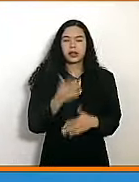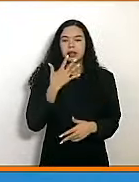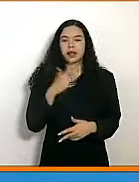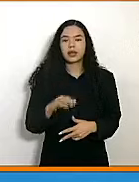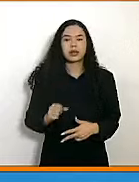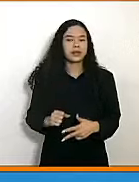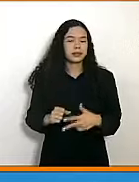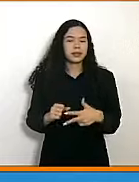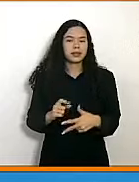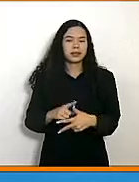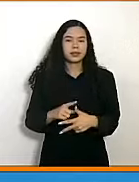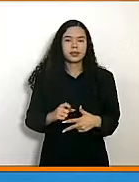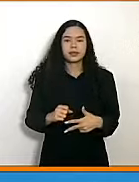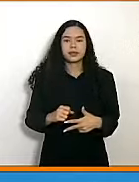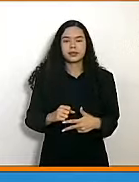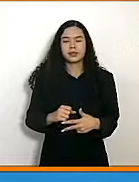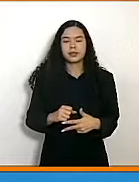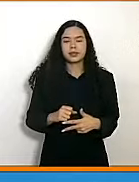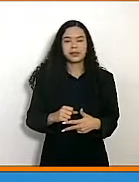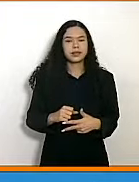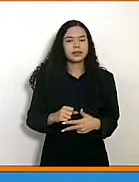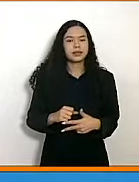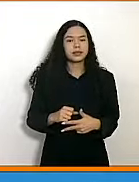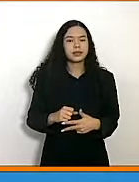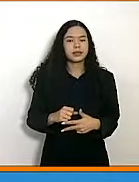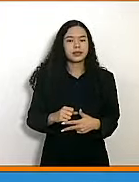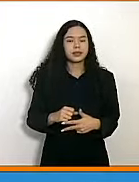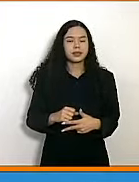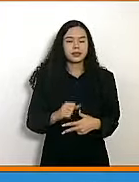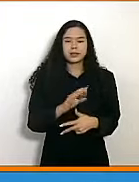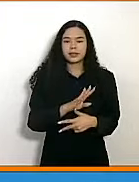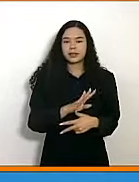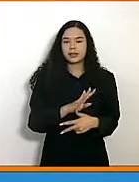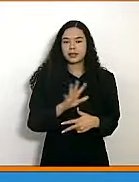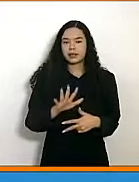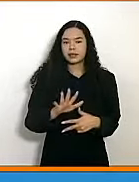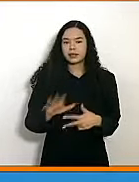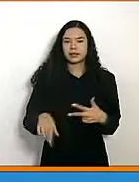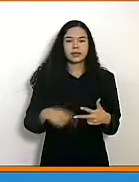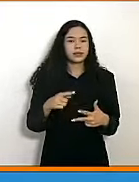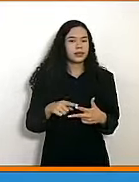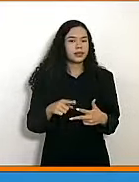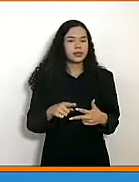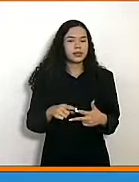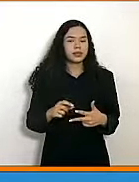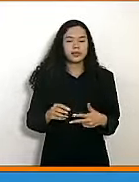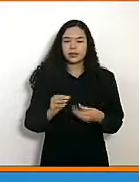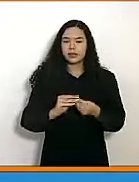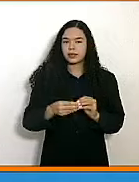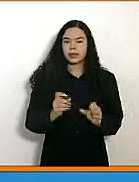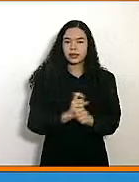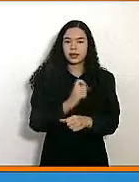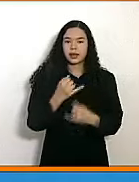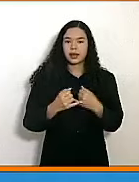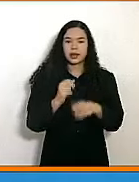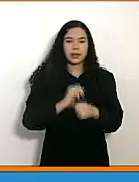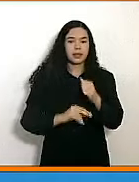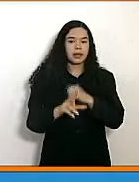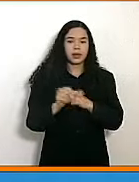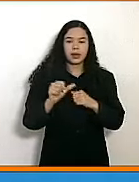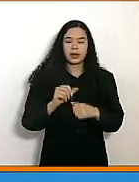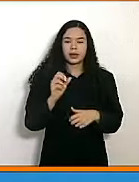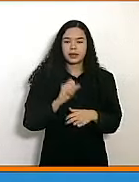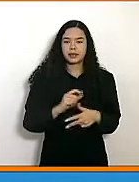Suerte. Y este es... El 45, segundo número seleccionado para Pega 3 es